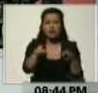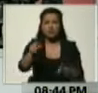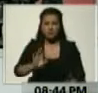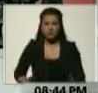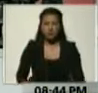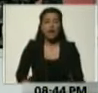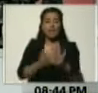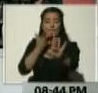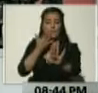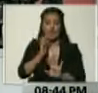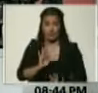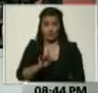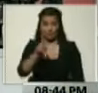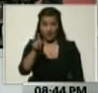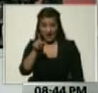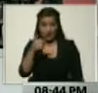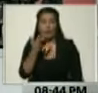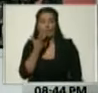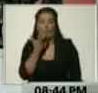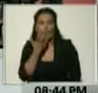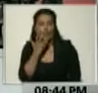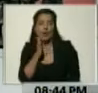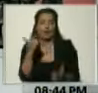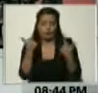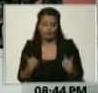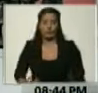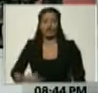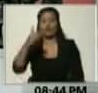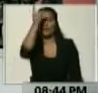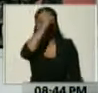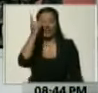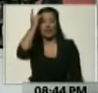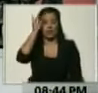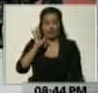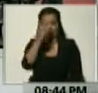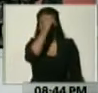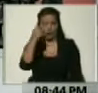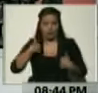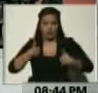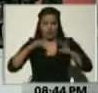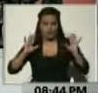tuviese una empresa en algún país fuera de Venezuela.